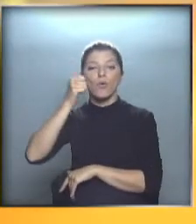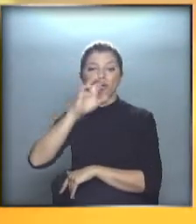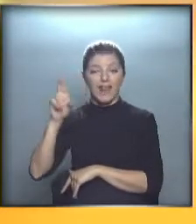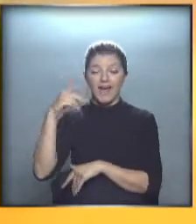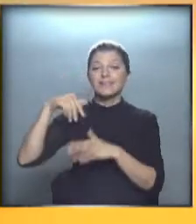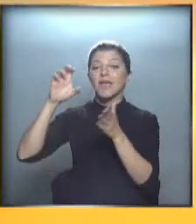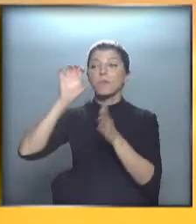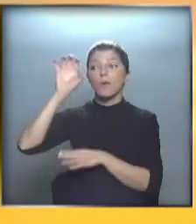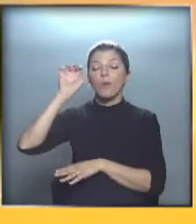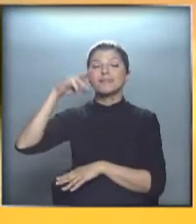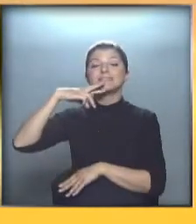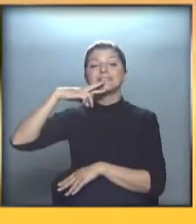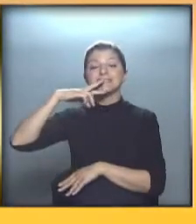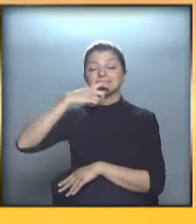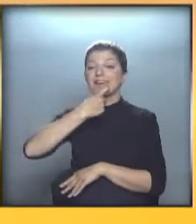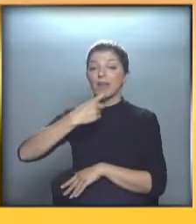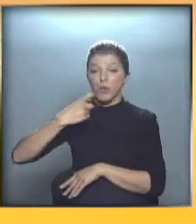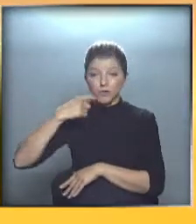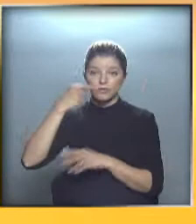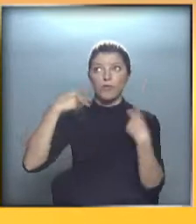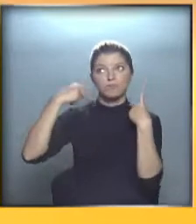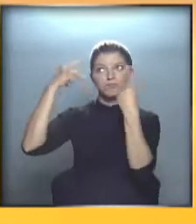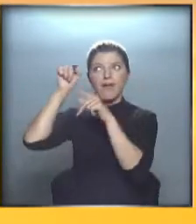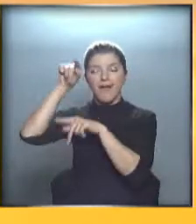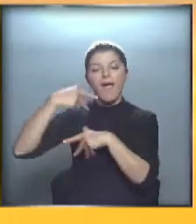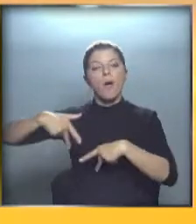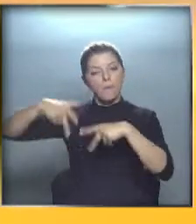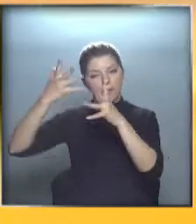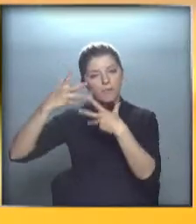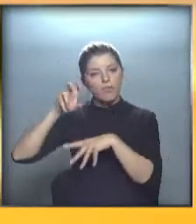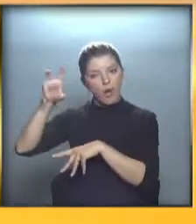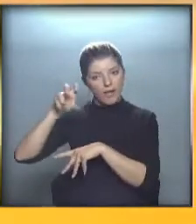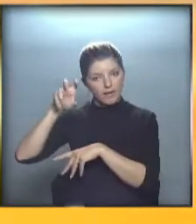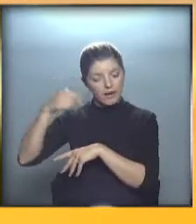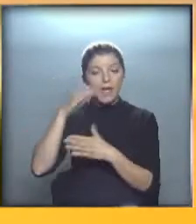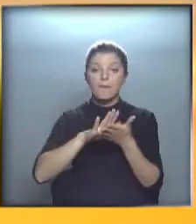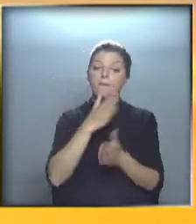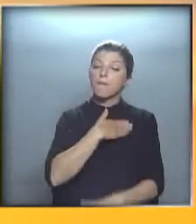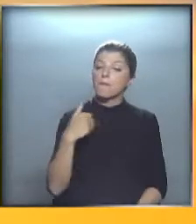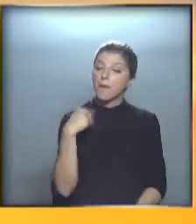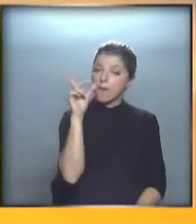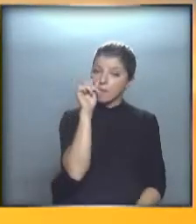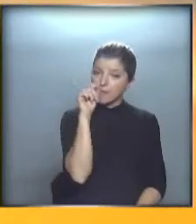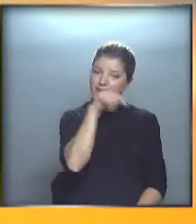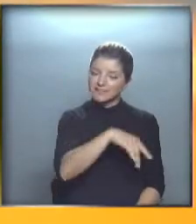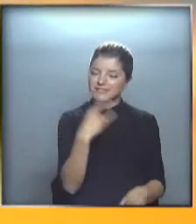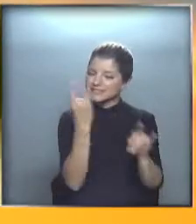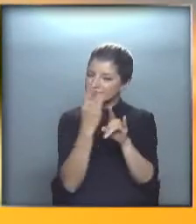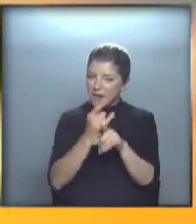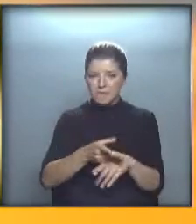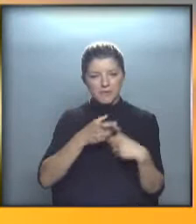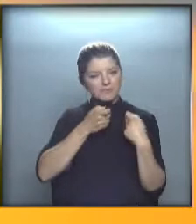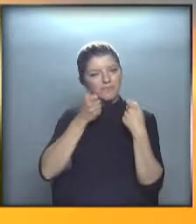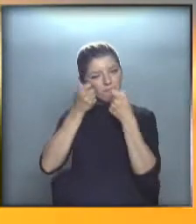Luis y... Bueno, ya conseguí departamento todo allá y mis padres siempre han estado ahí atentos y